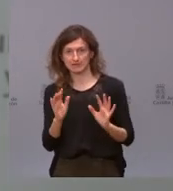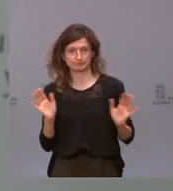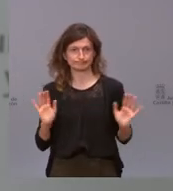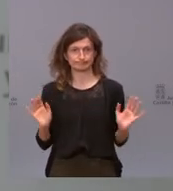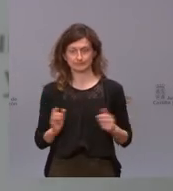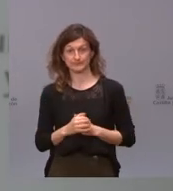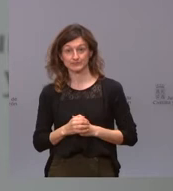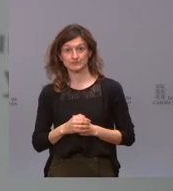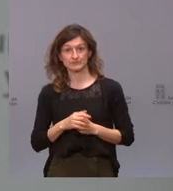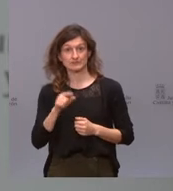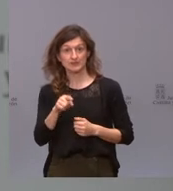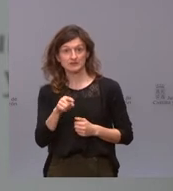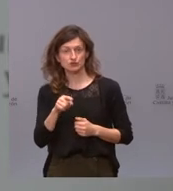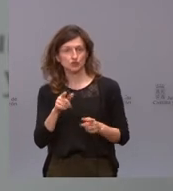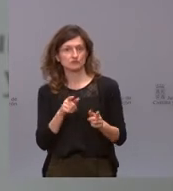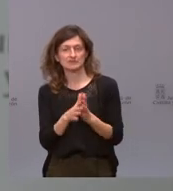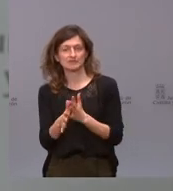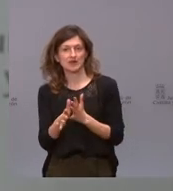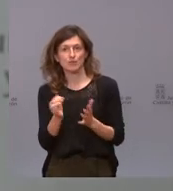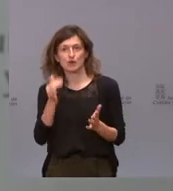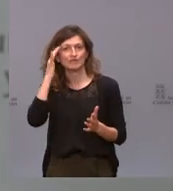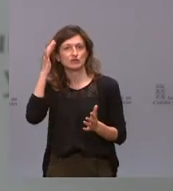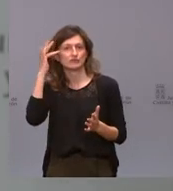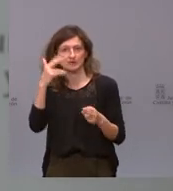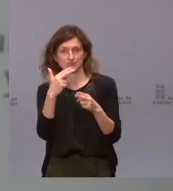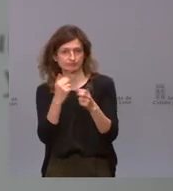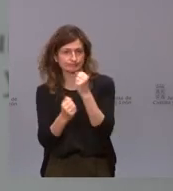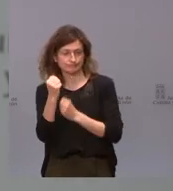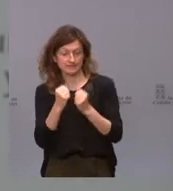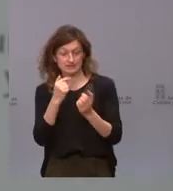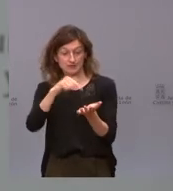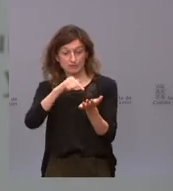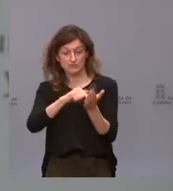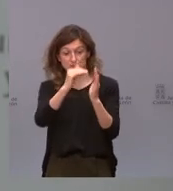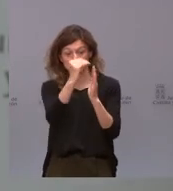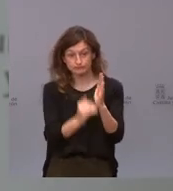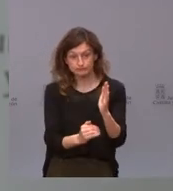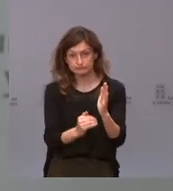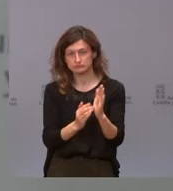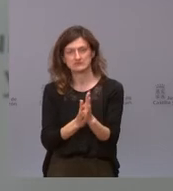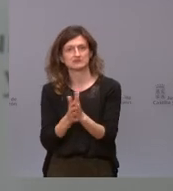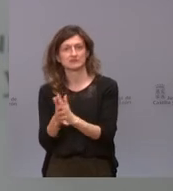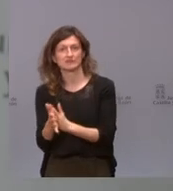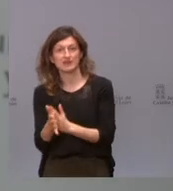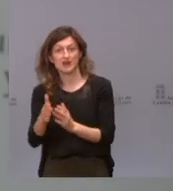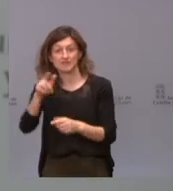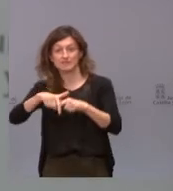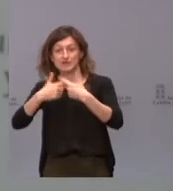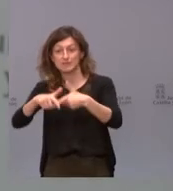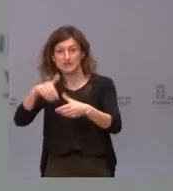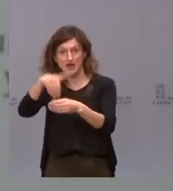esto es una filosofía económica bajando los impuestos vamos a permitir el ahorro familiar